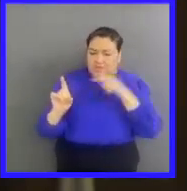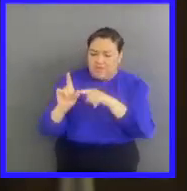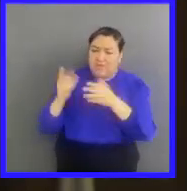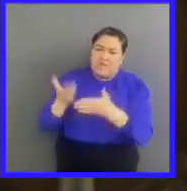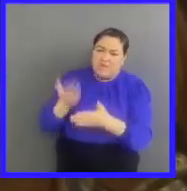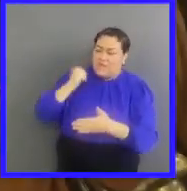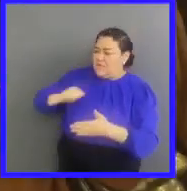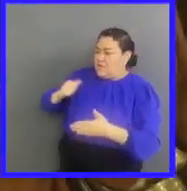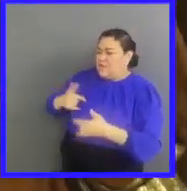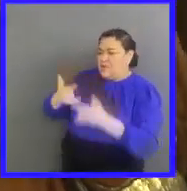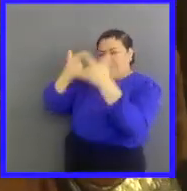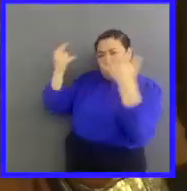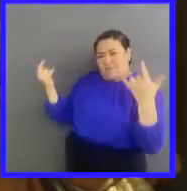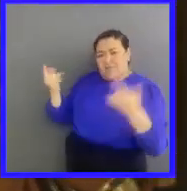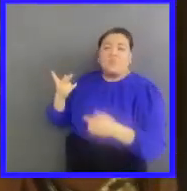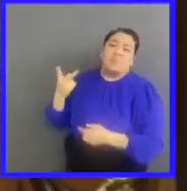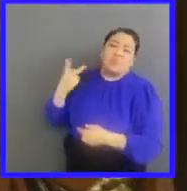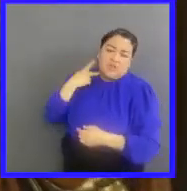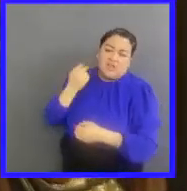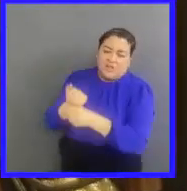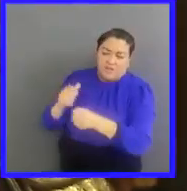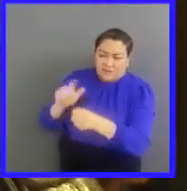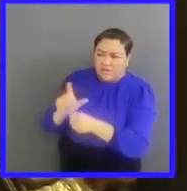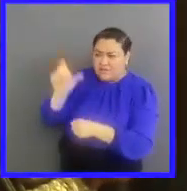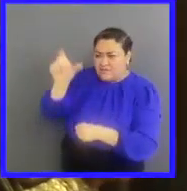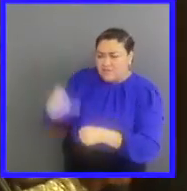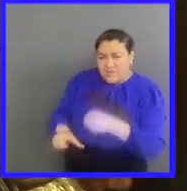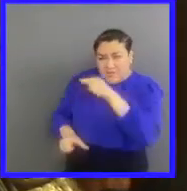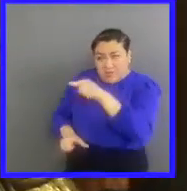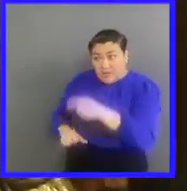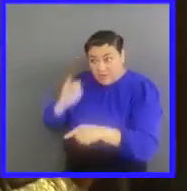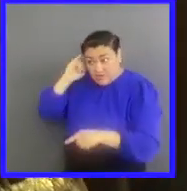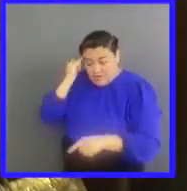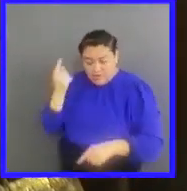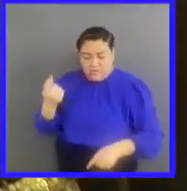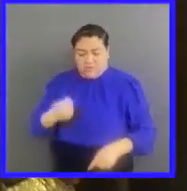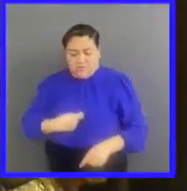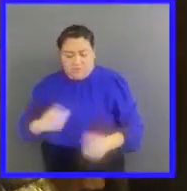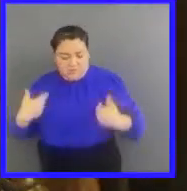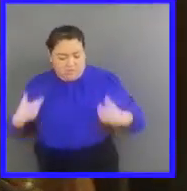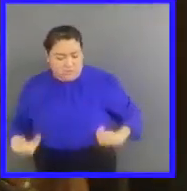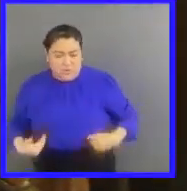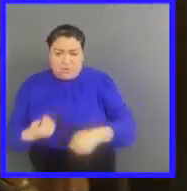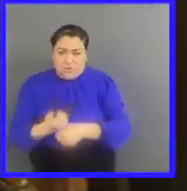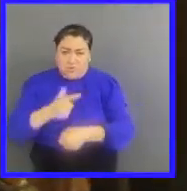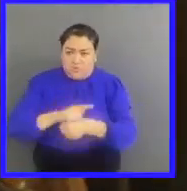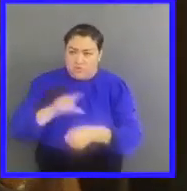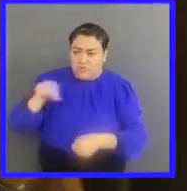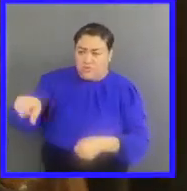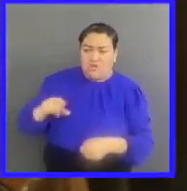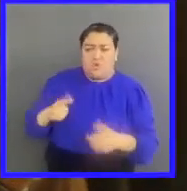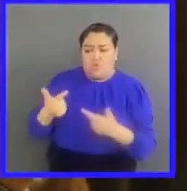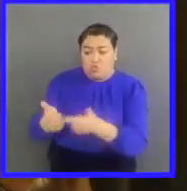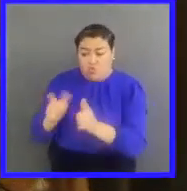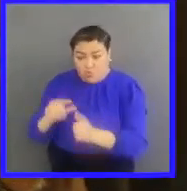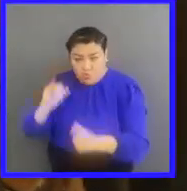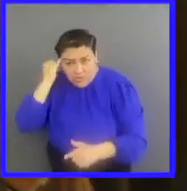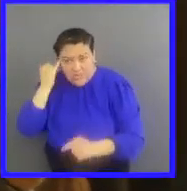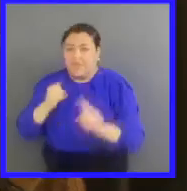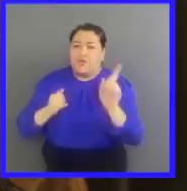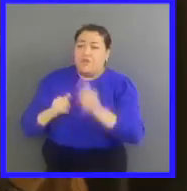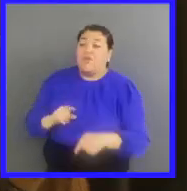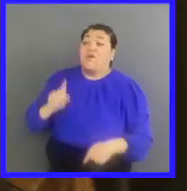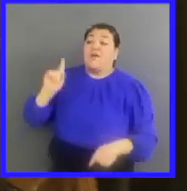sido también social. No pensar lo indígena como una identidad esencial o una identidad étnica, sino más bien como una posición política que siempre se